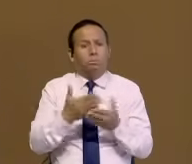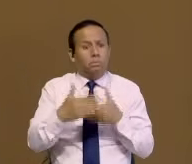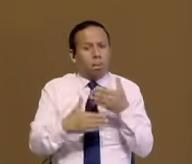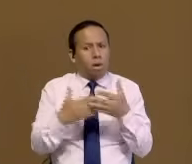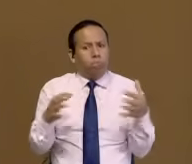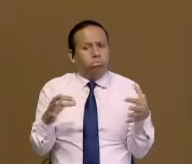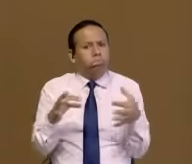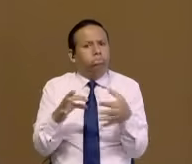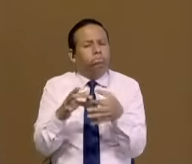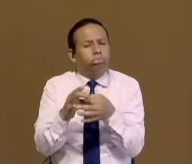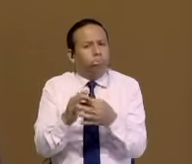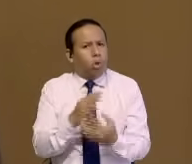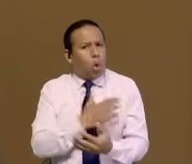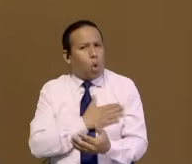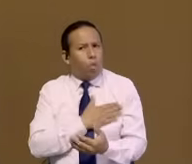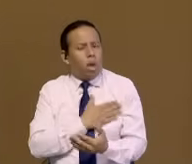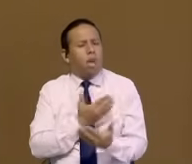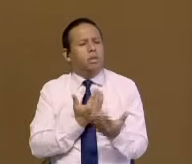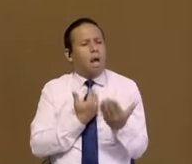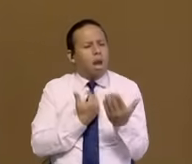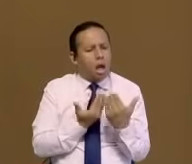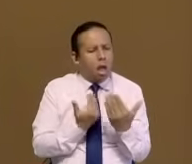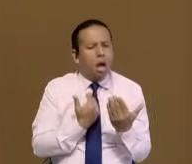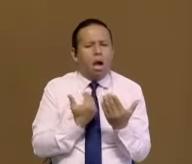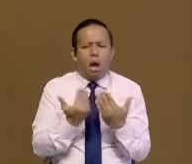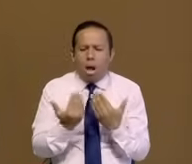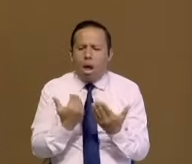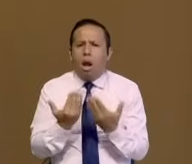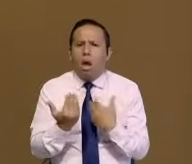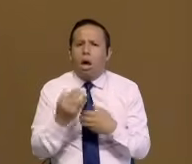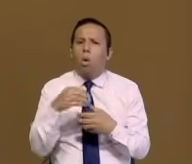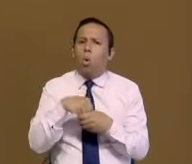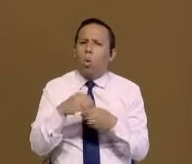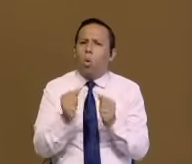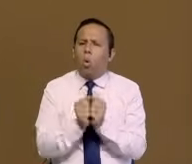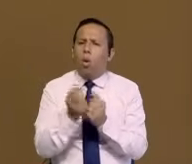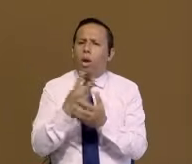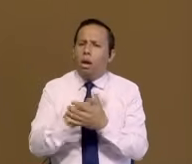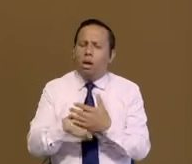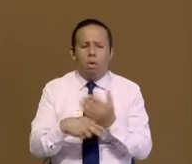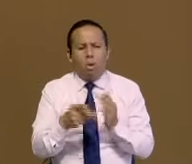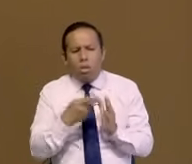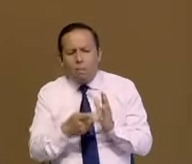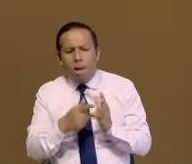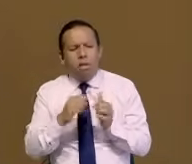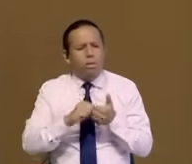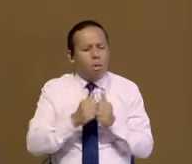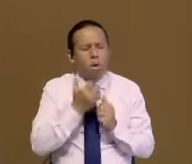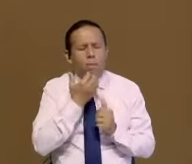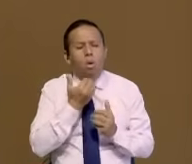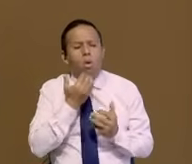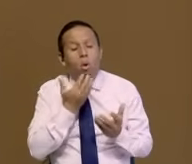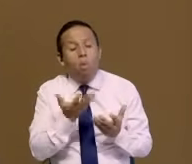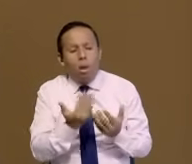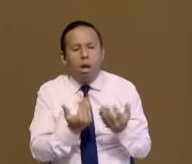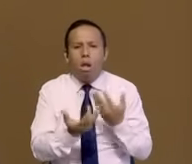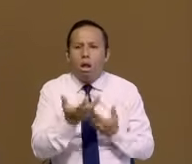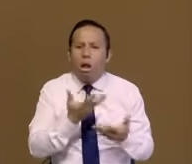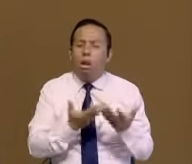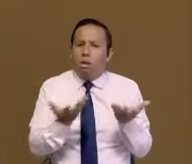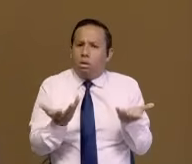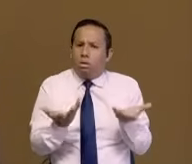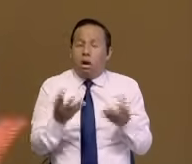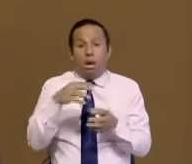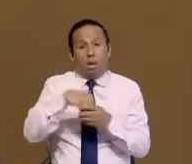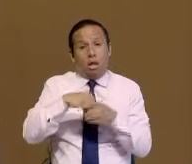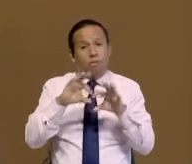la confianza, vaya habiendo puntos de encuentro con los hijos para saber lo que están pasando ellos. Entonces, prácticamente desde el núcleo